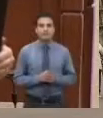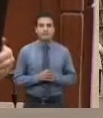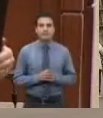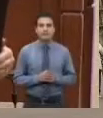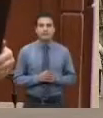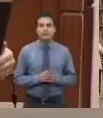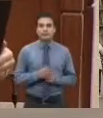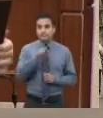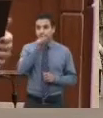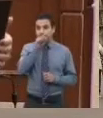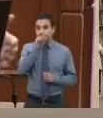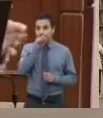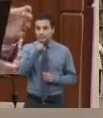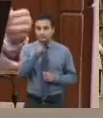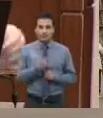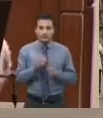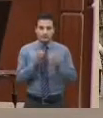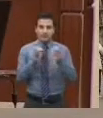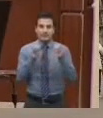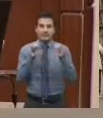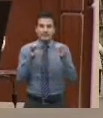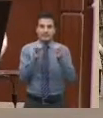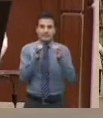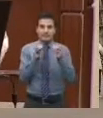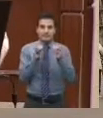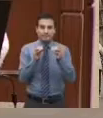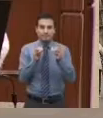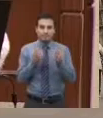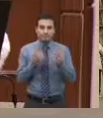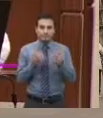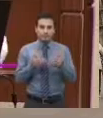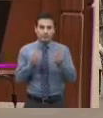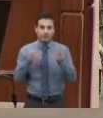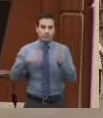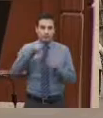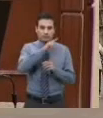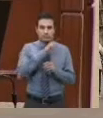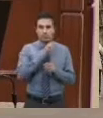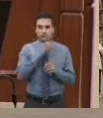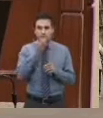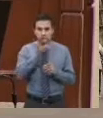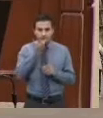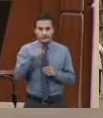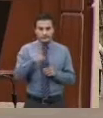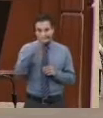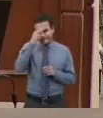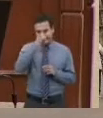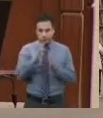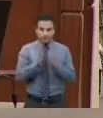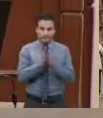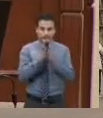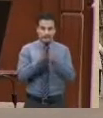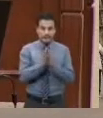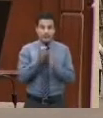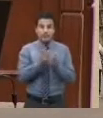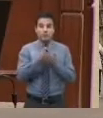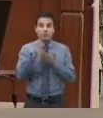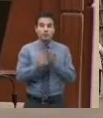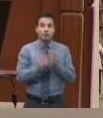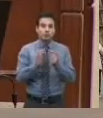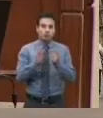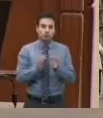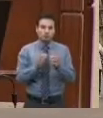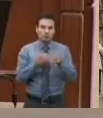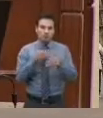en general sobre el tipo de debate público que aspiramos a tener en nuestra democracia mexicana. Este proyecto de resolución recae al